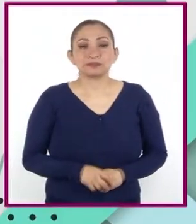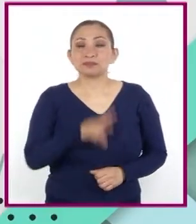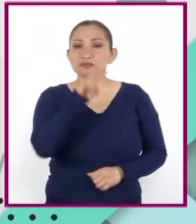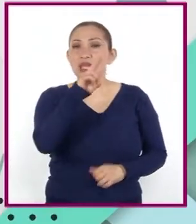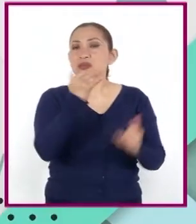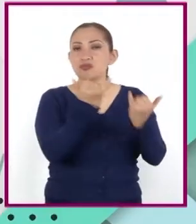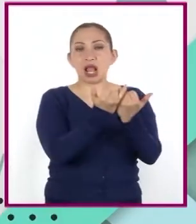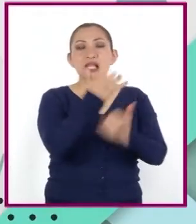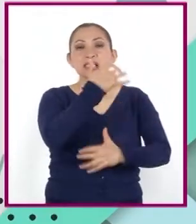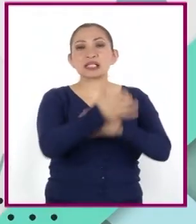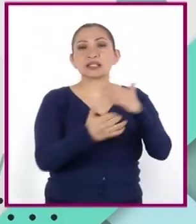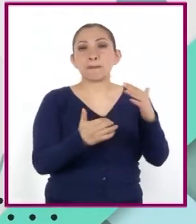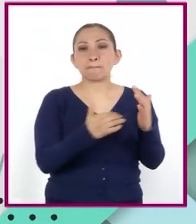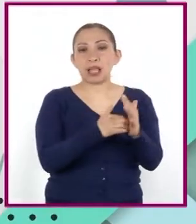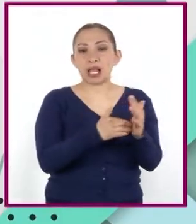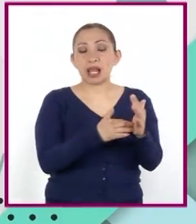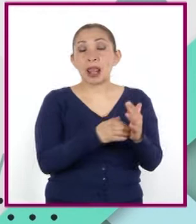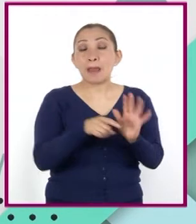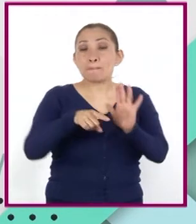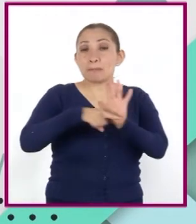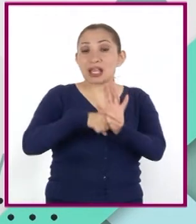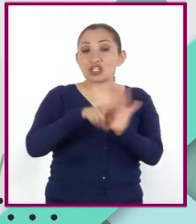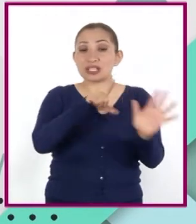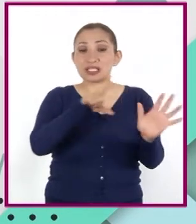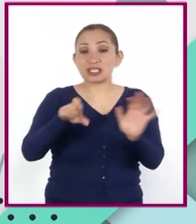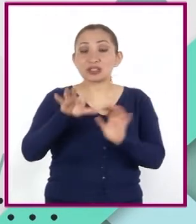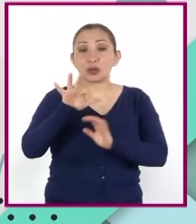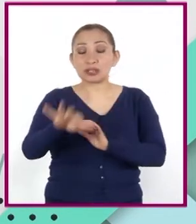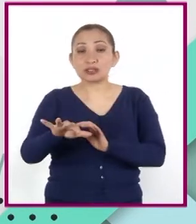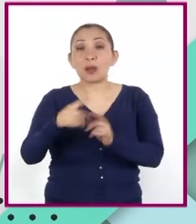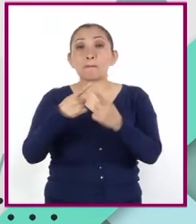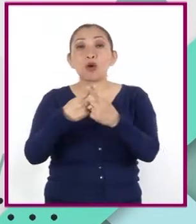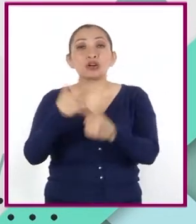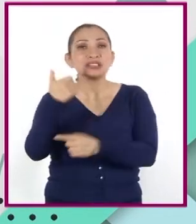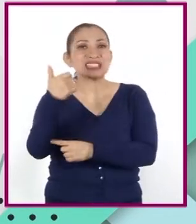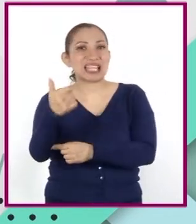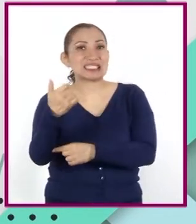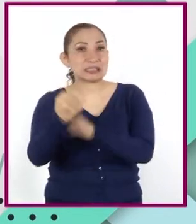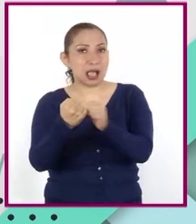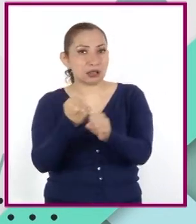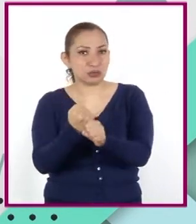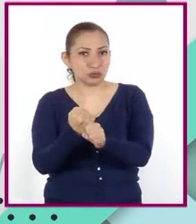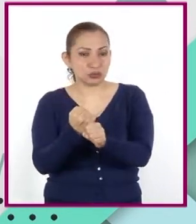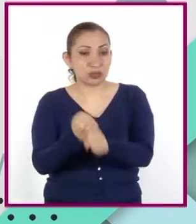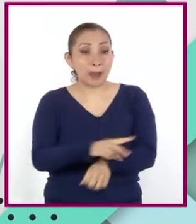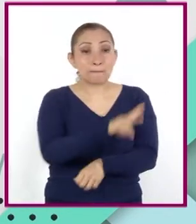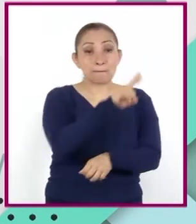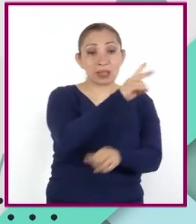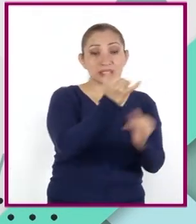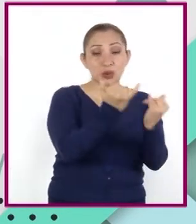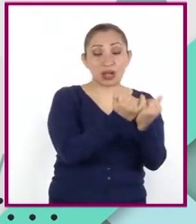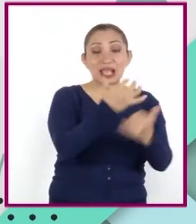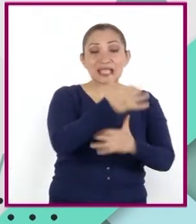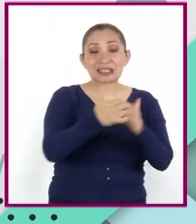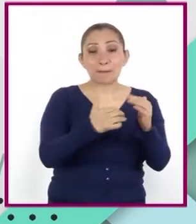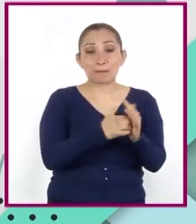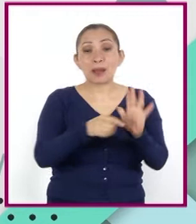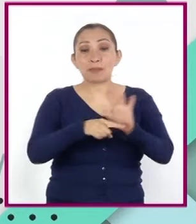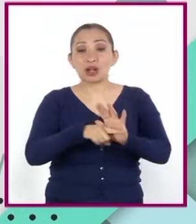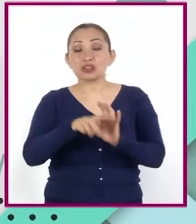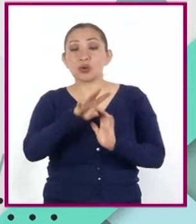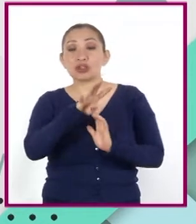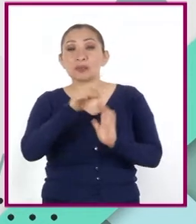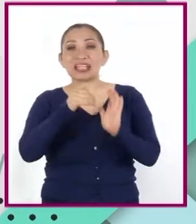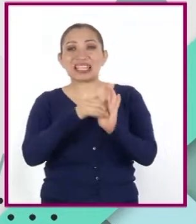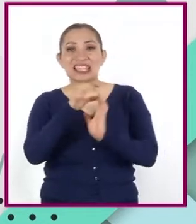b es igual a 15.000 menos 750 por 6. b es igual a 15.000